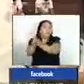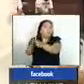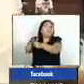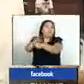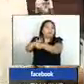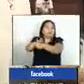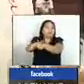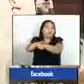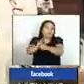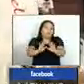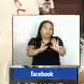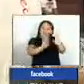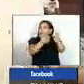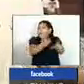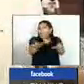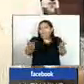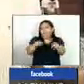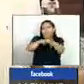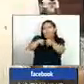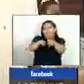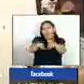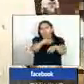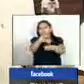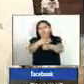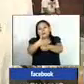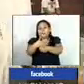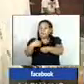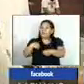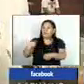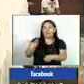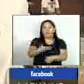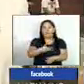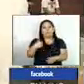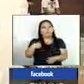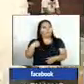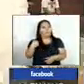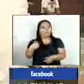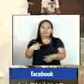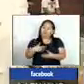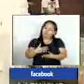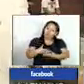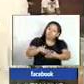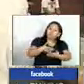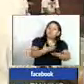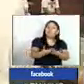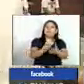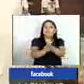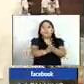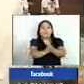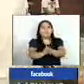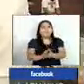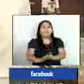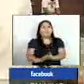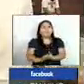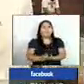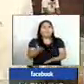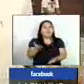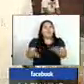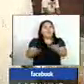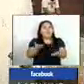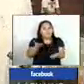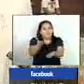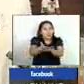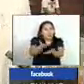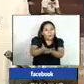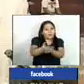primero desearles suerte, decirles que siempre nos hemos caracterizado por ser adversarios cordiales. Esperamos de que en el tapete de